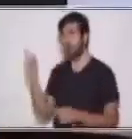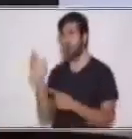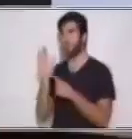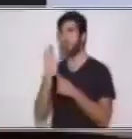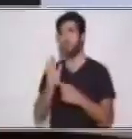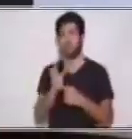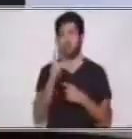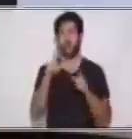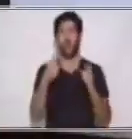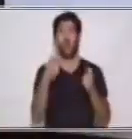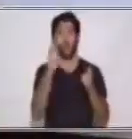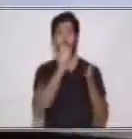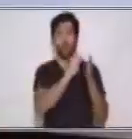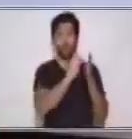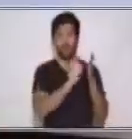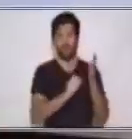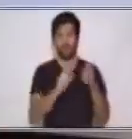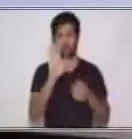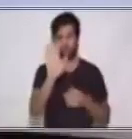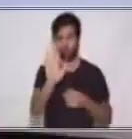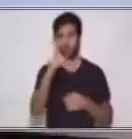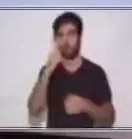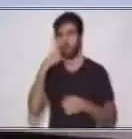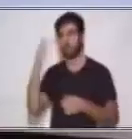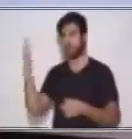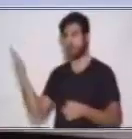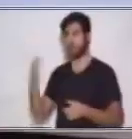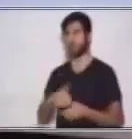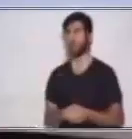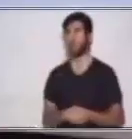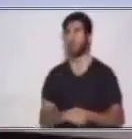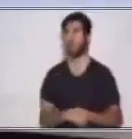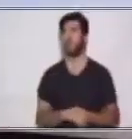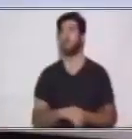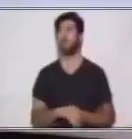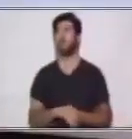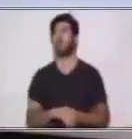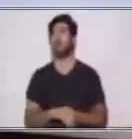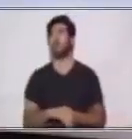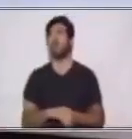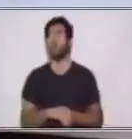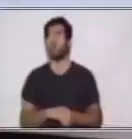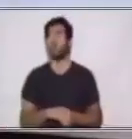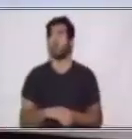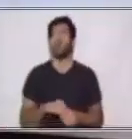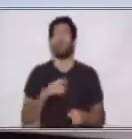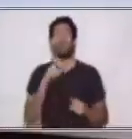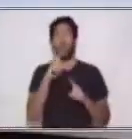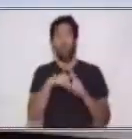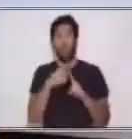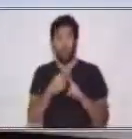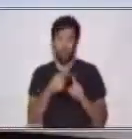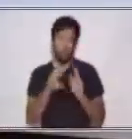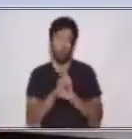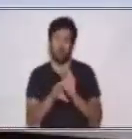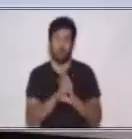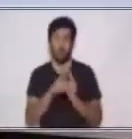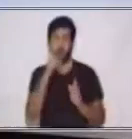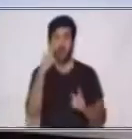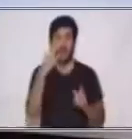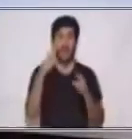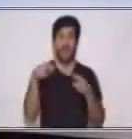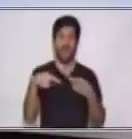utilizar correctamente las mayúsculas. Cuando hayan palabras en tu texto como río o